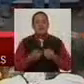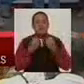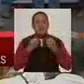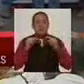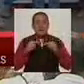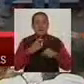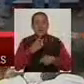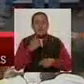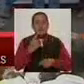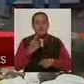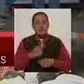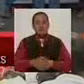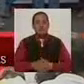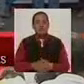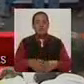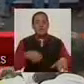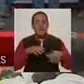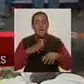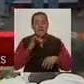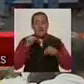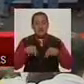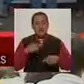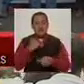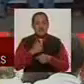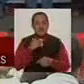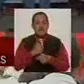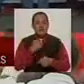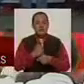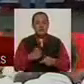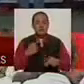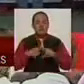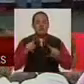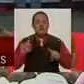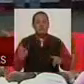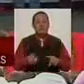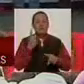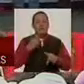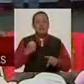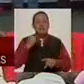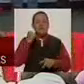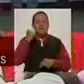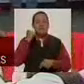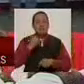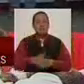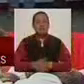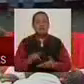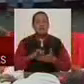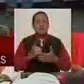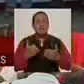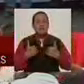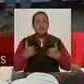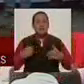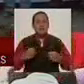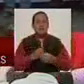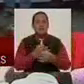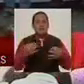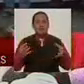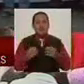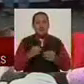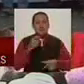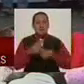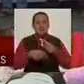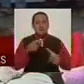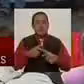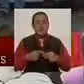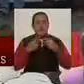estamos así trabajando por el primer derecho que tiene todo compatriota en